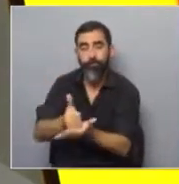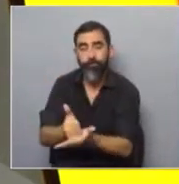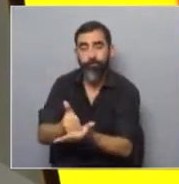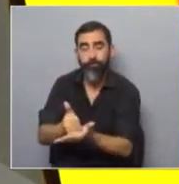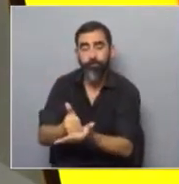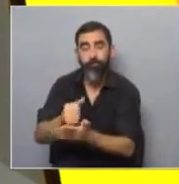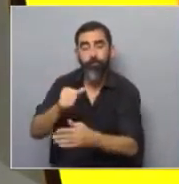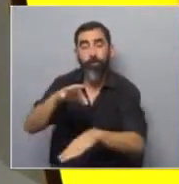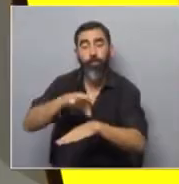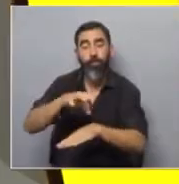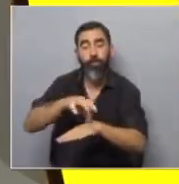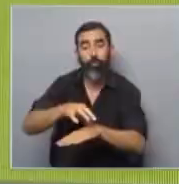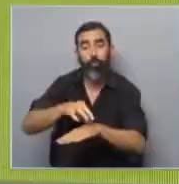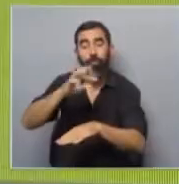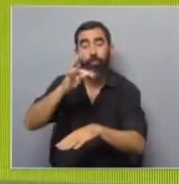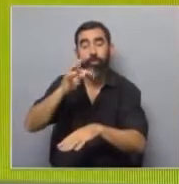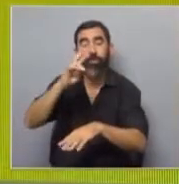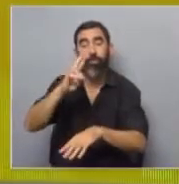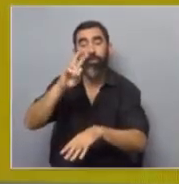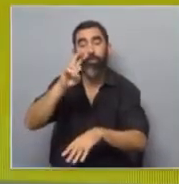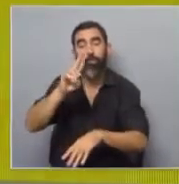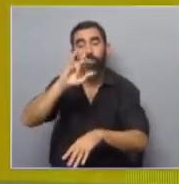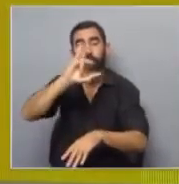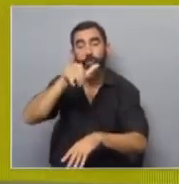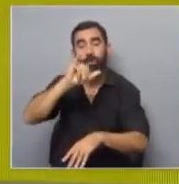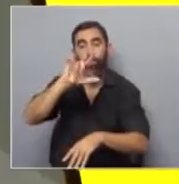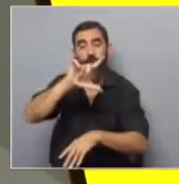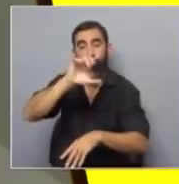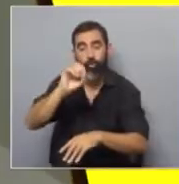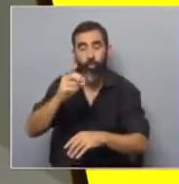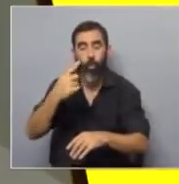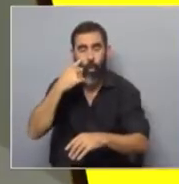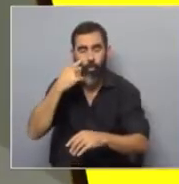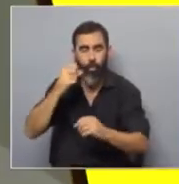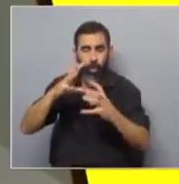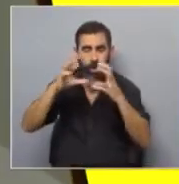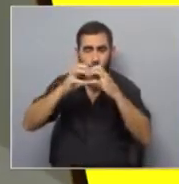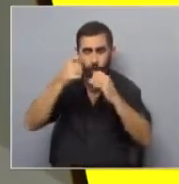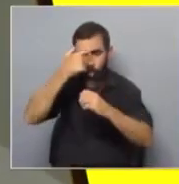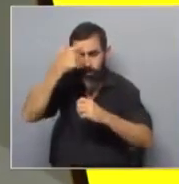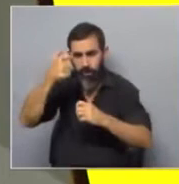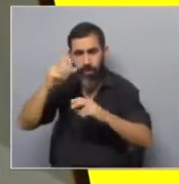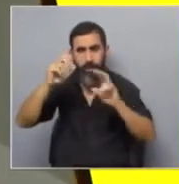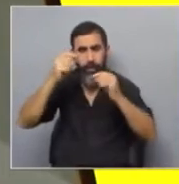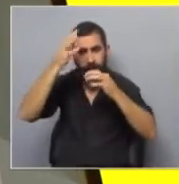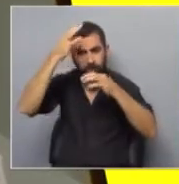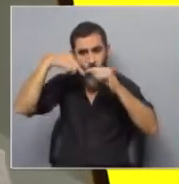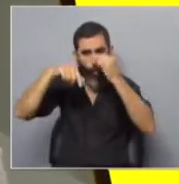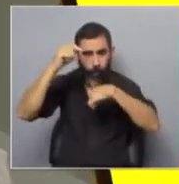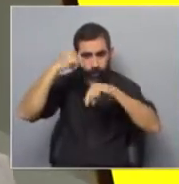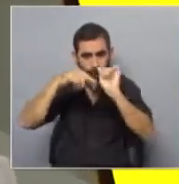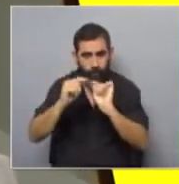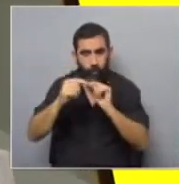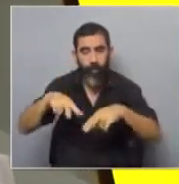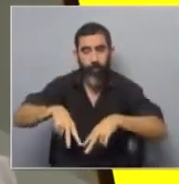estudios del doctor Omar Trujillo, reconocido por su trabajo en neurociencias, estudios relativos a circuitos neuronales,